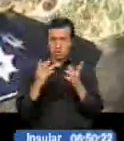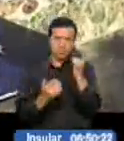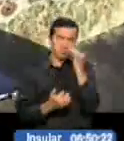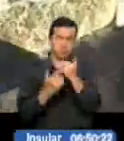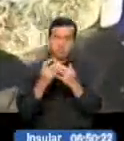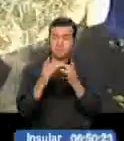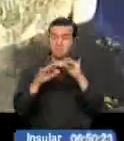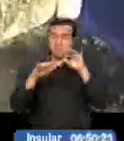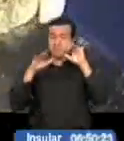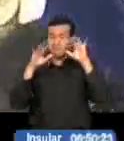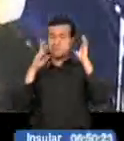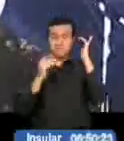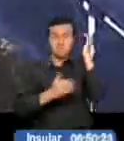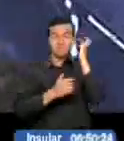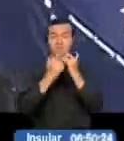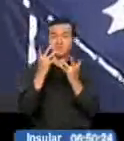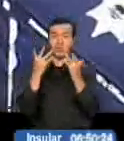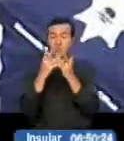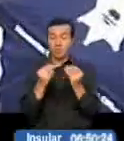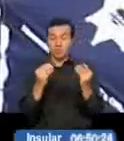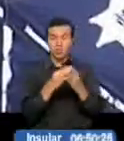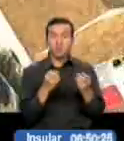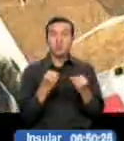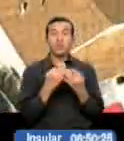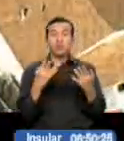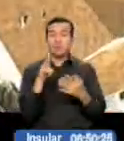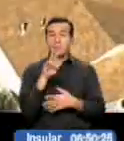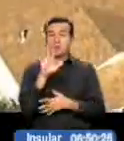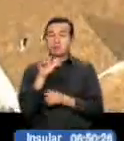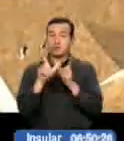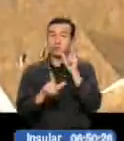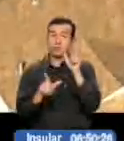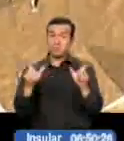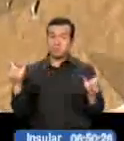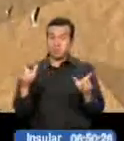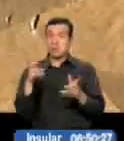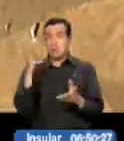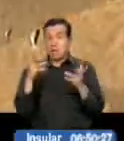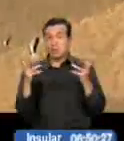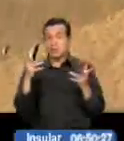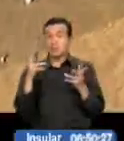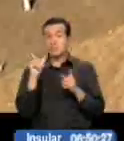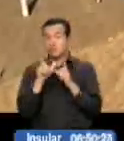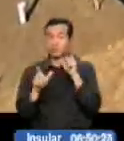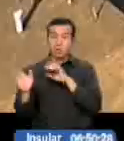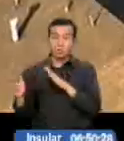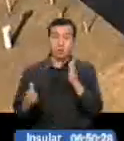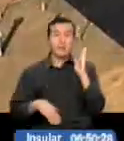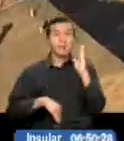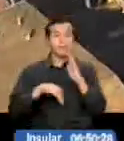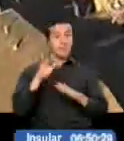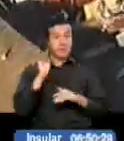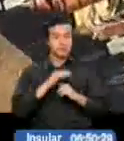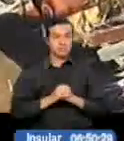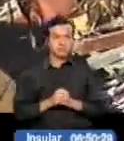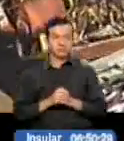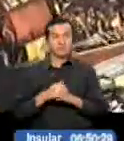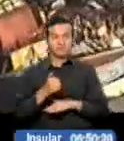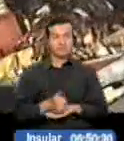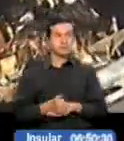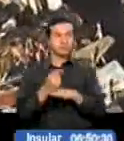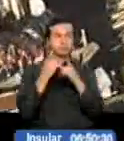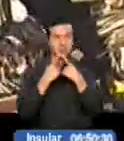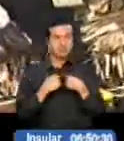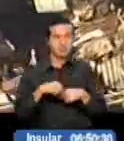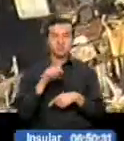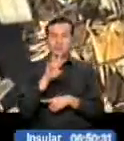nube de humo y las llamas provocaron la desaparición de otras 25 personas, por lo que la cifra de víctimas podría aumentar. Las autoridades